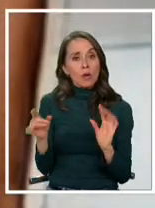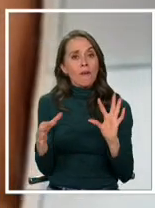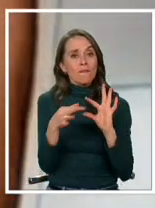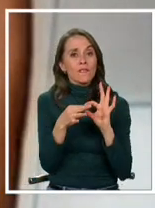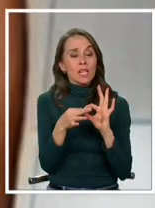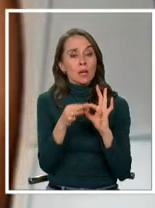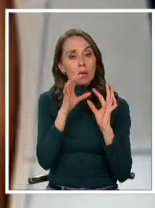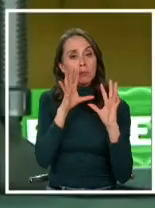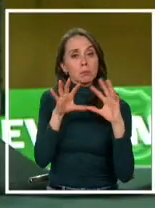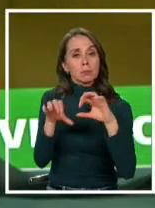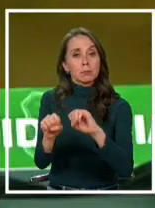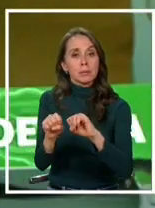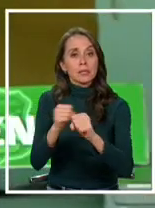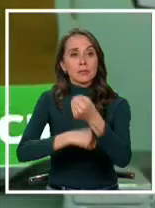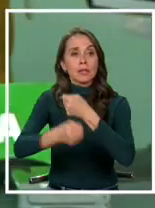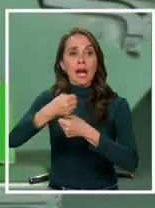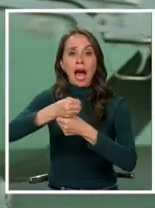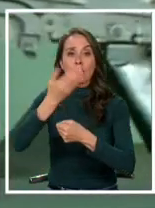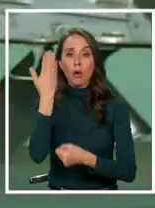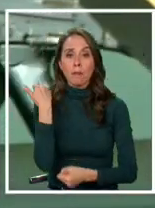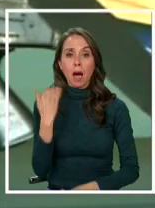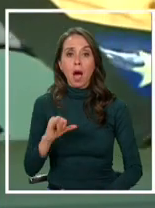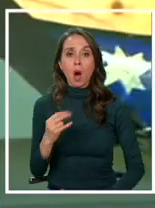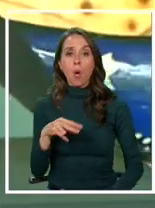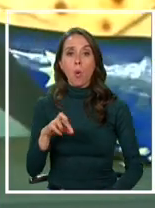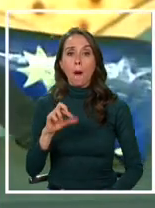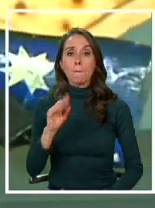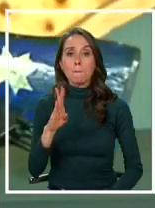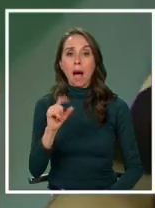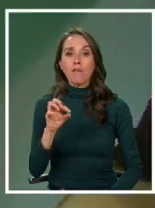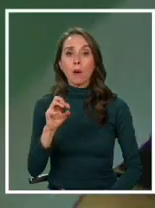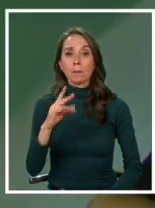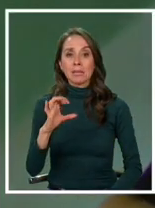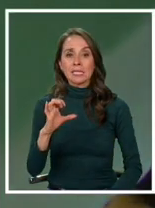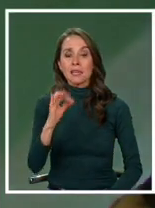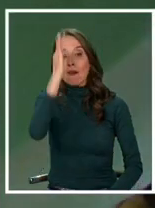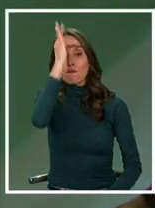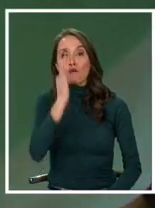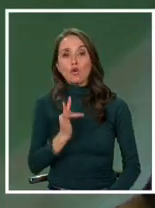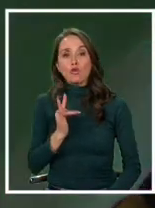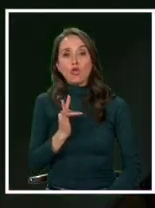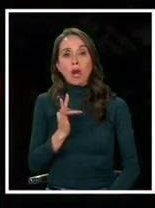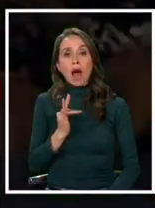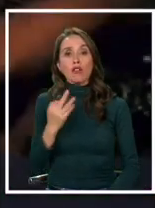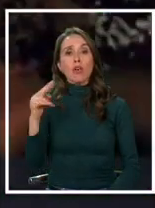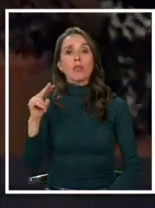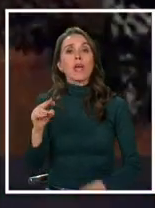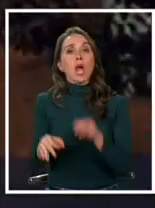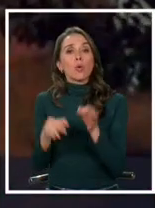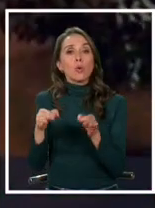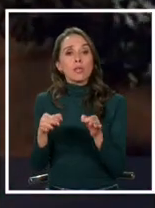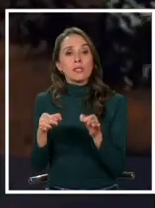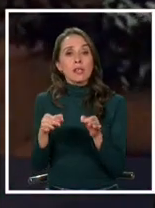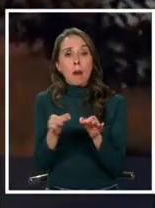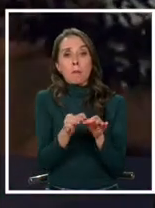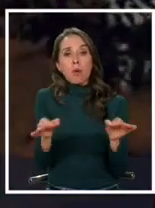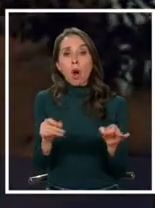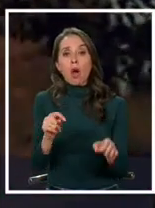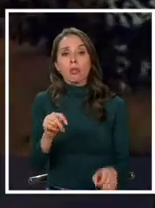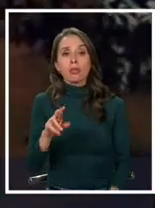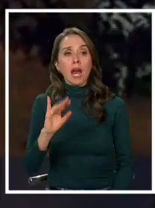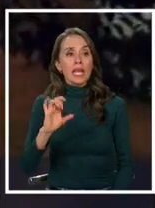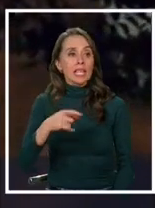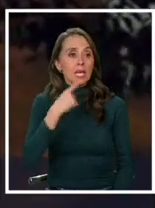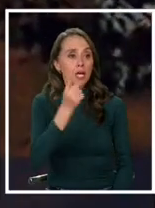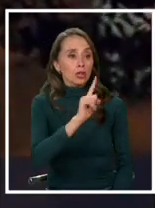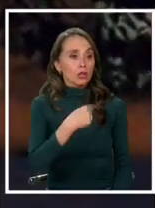vincula con la incautación realizada el año pasado a Juan Pablo Pirce, funcionario judicial de Traiguén. No, muy gusto que usted quiera, pero yo soy funcionario